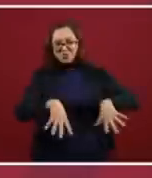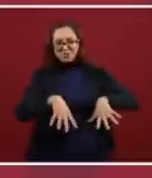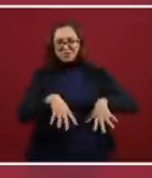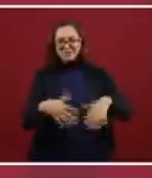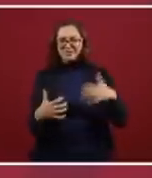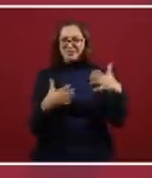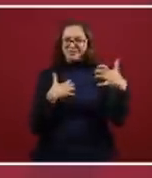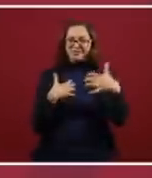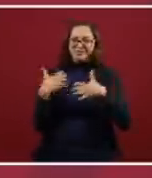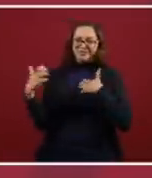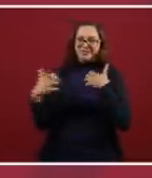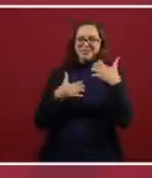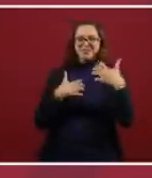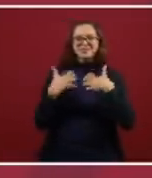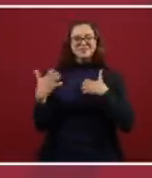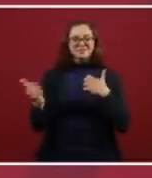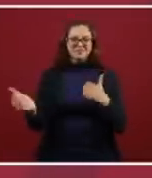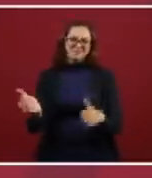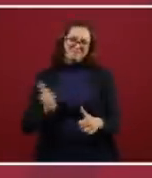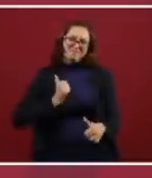están utilizando ahora